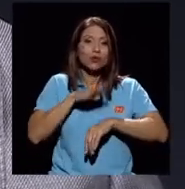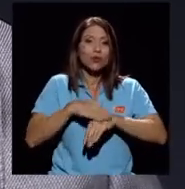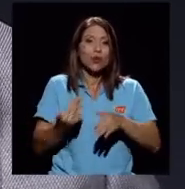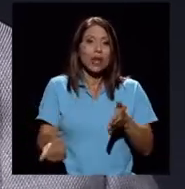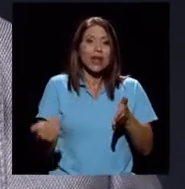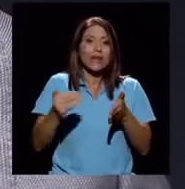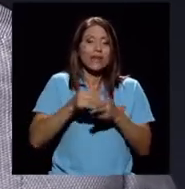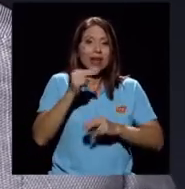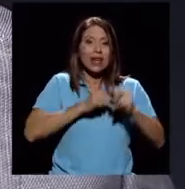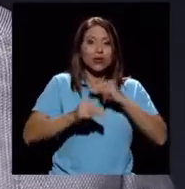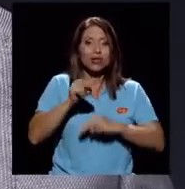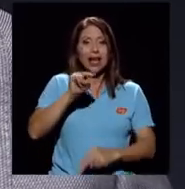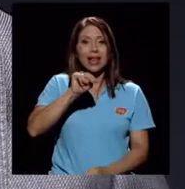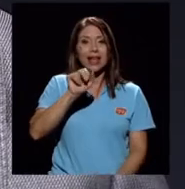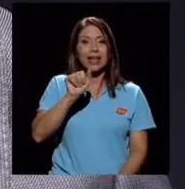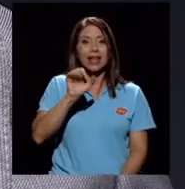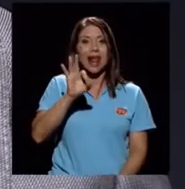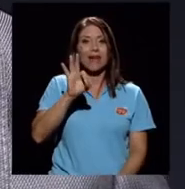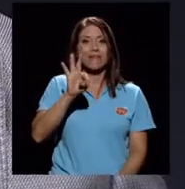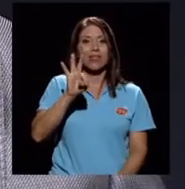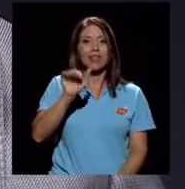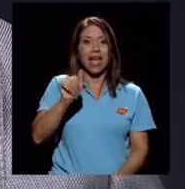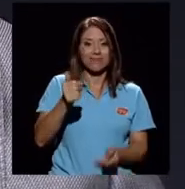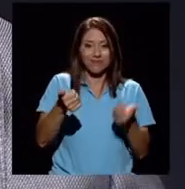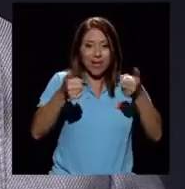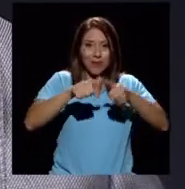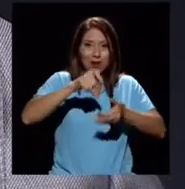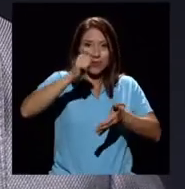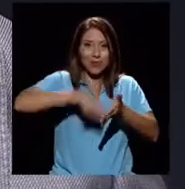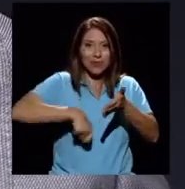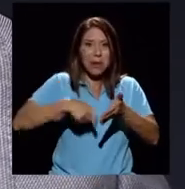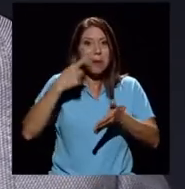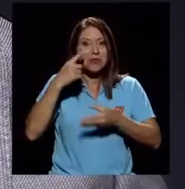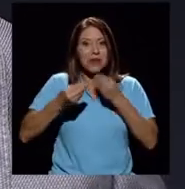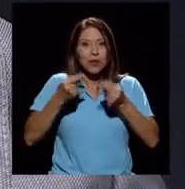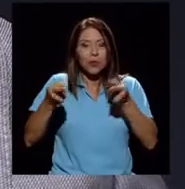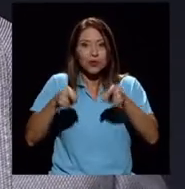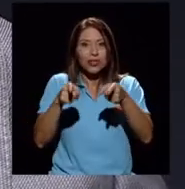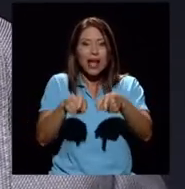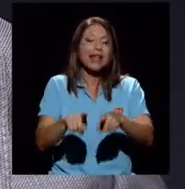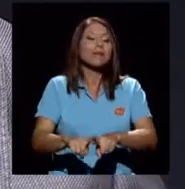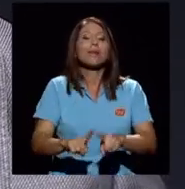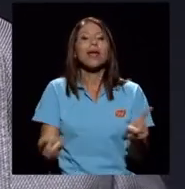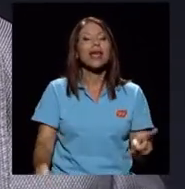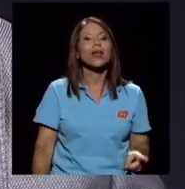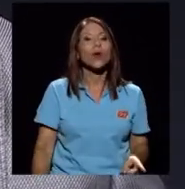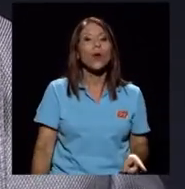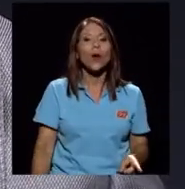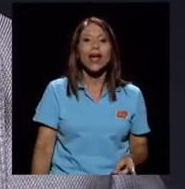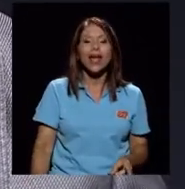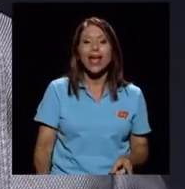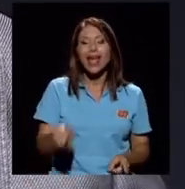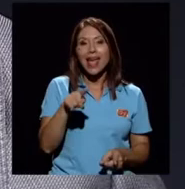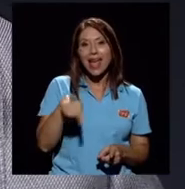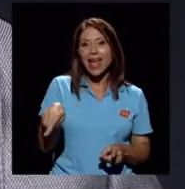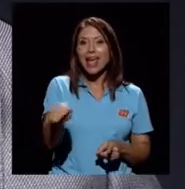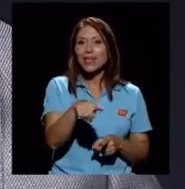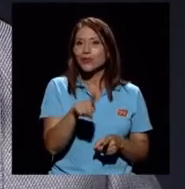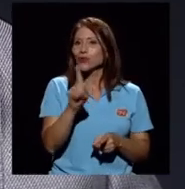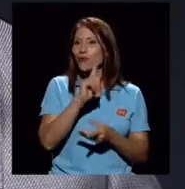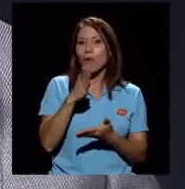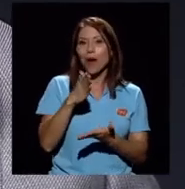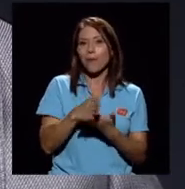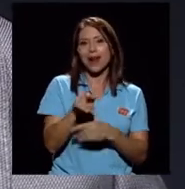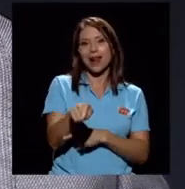en nafta vamos a ver cómo usar ese ejercicio pero este no va a parar ahí tienen